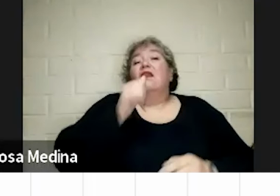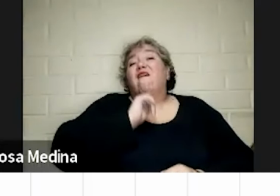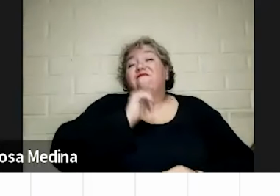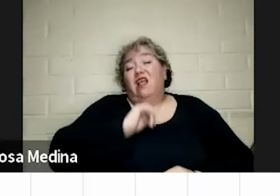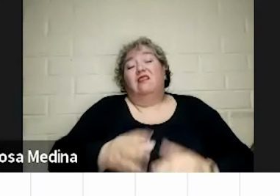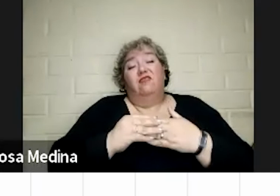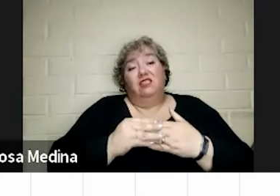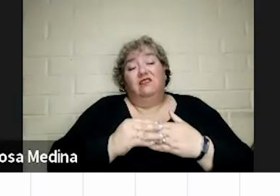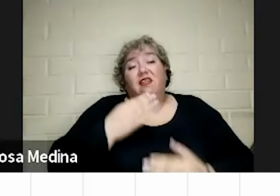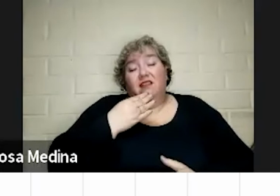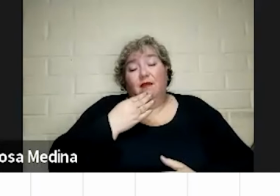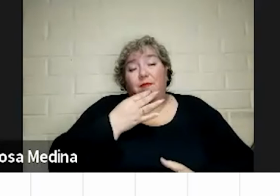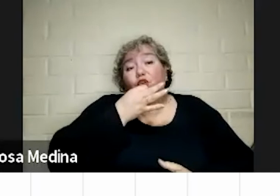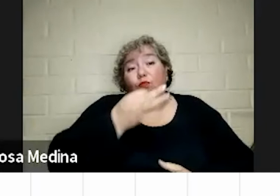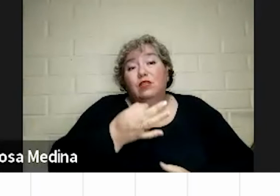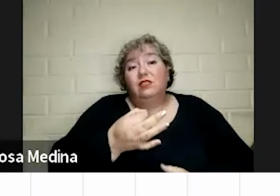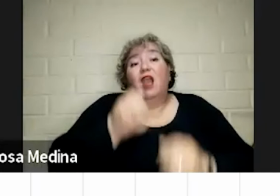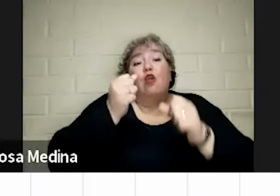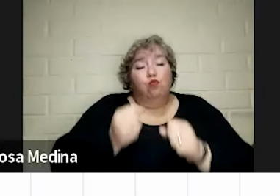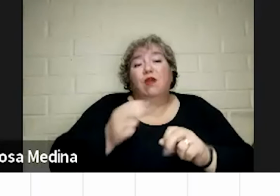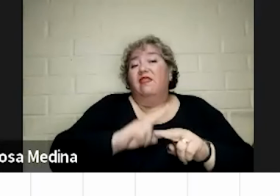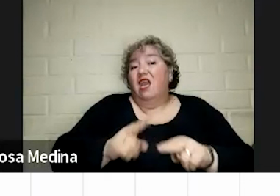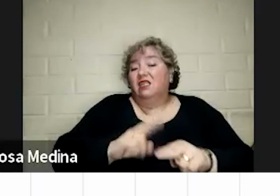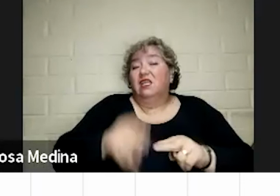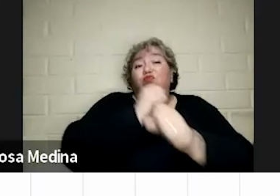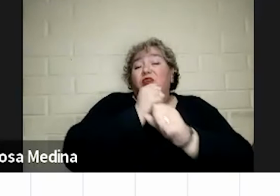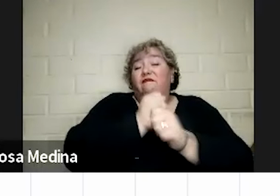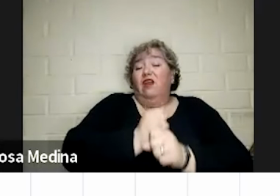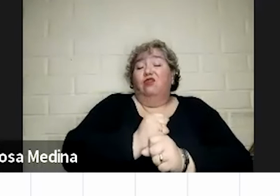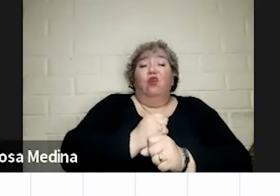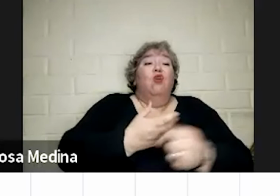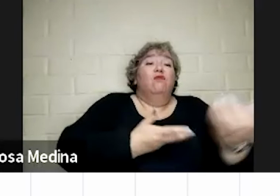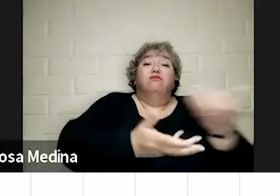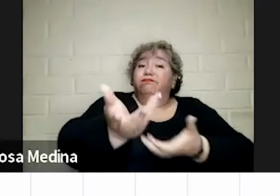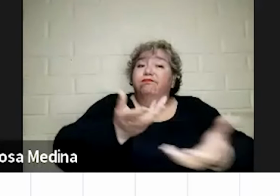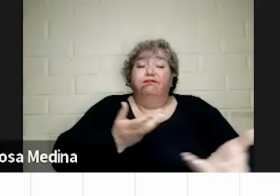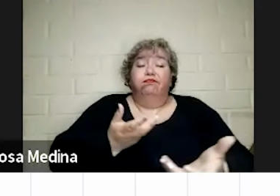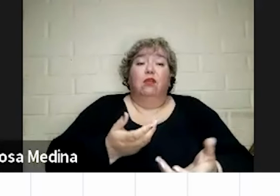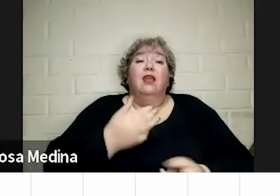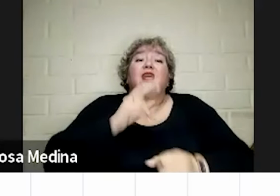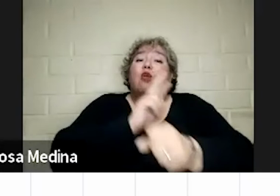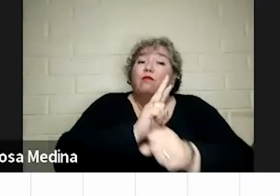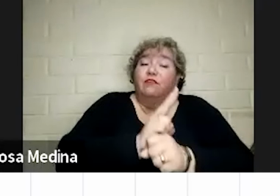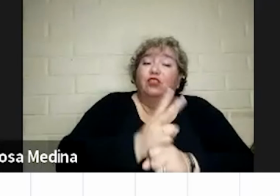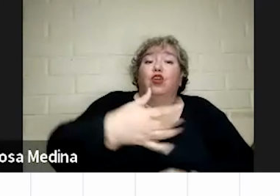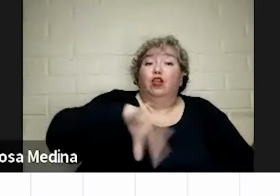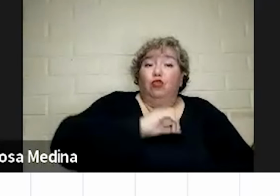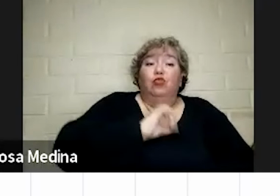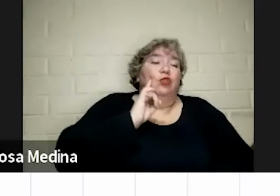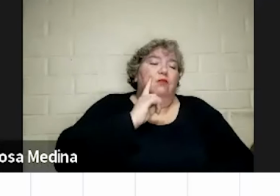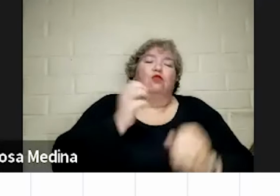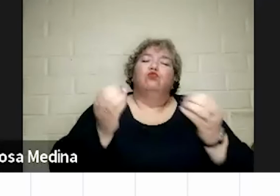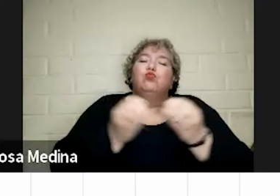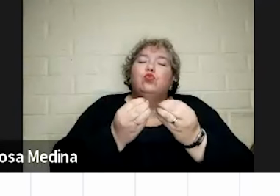antes, puede dificultar el trabajo colaborativo que muchas veces tenemos en clase. Bueno, y los profesores tenemos mucho trabajo colaborativo